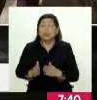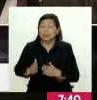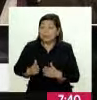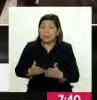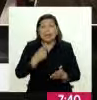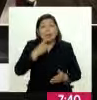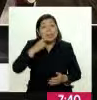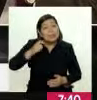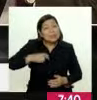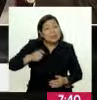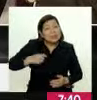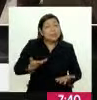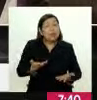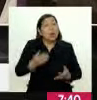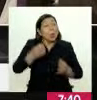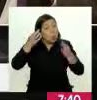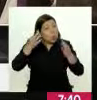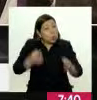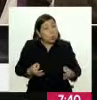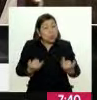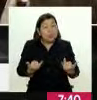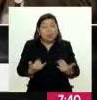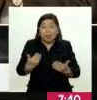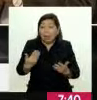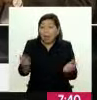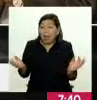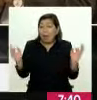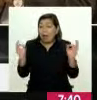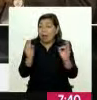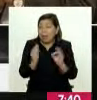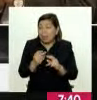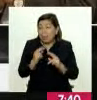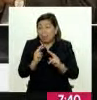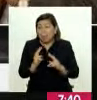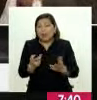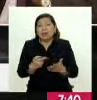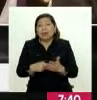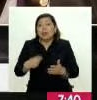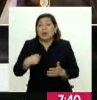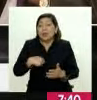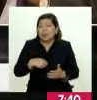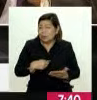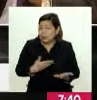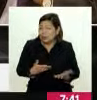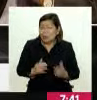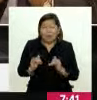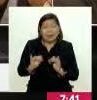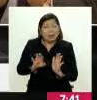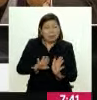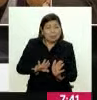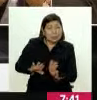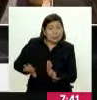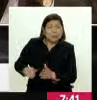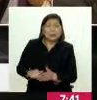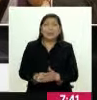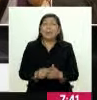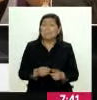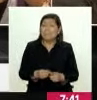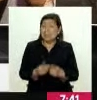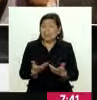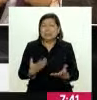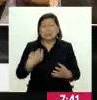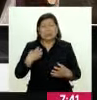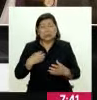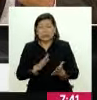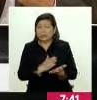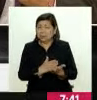atender necesidades justamente en esta transitoriedad, que no nos debe hacer a nosotros dejar de lado lo principal. Todo